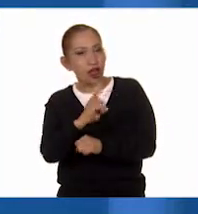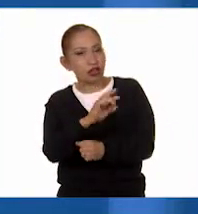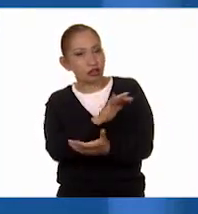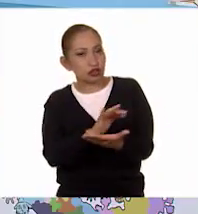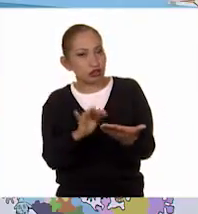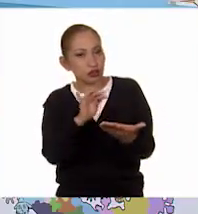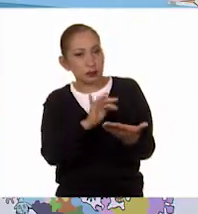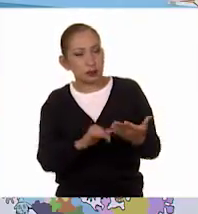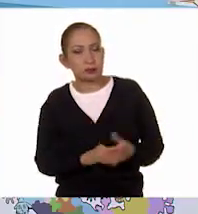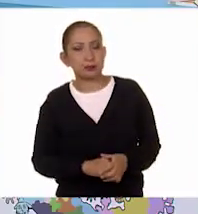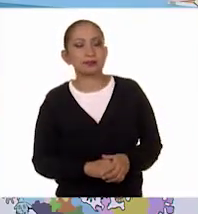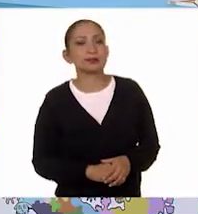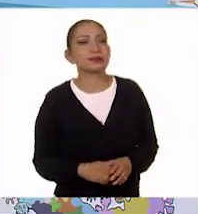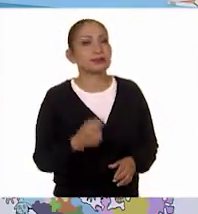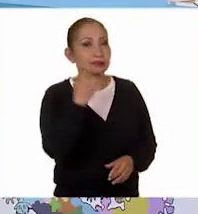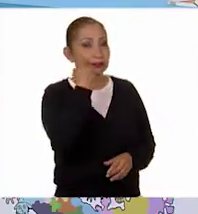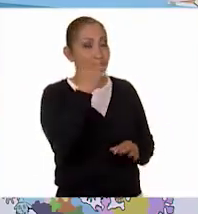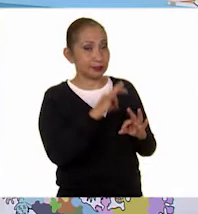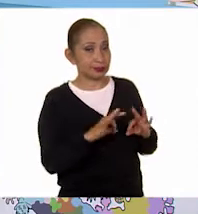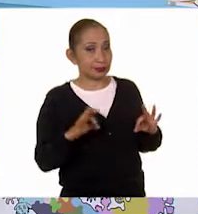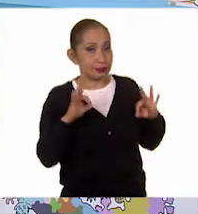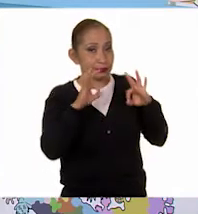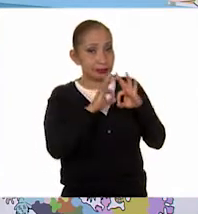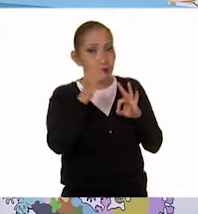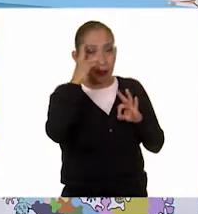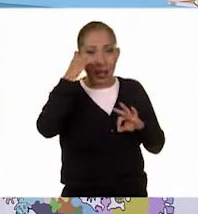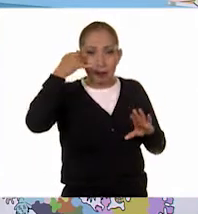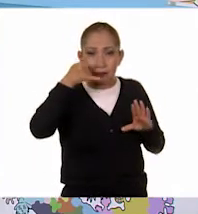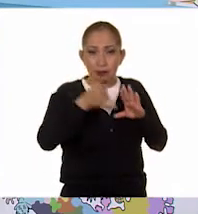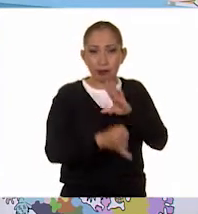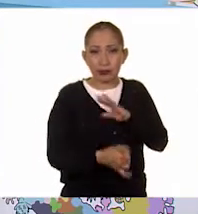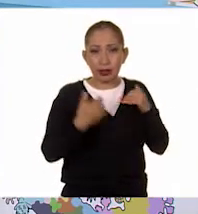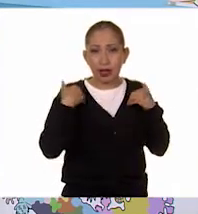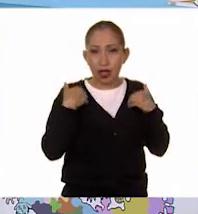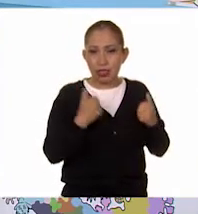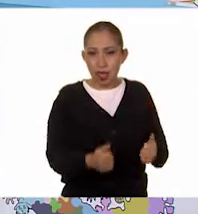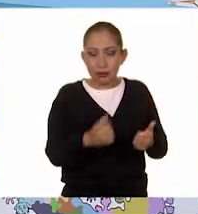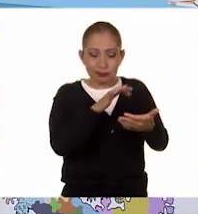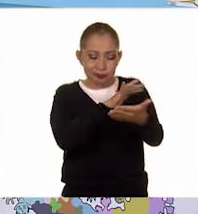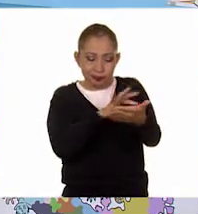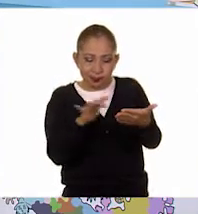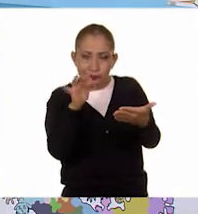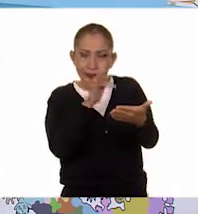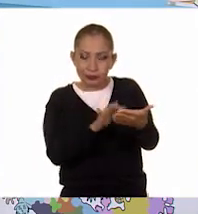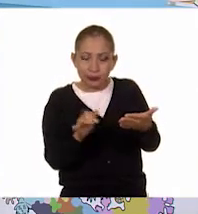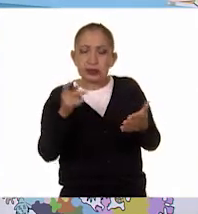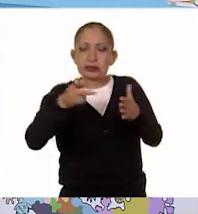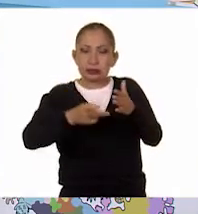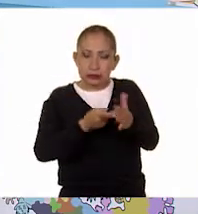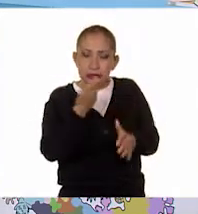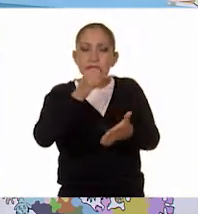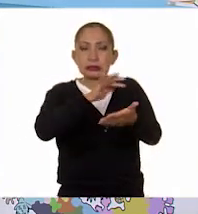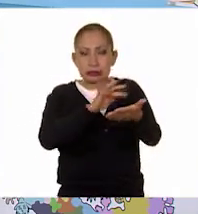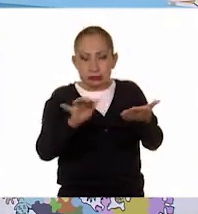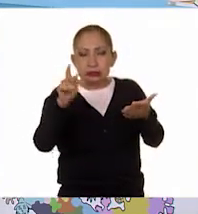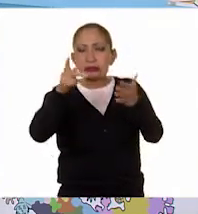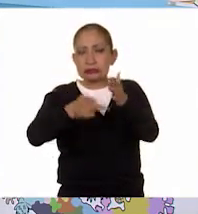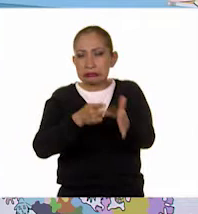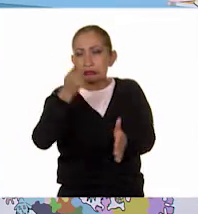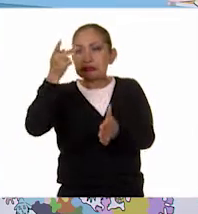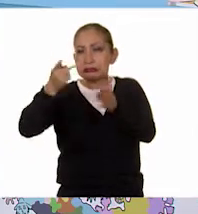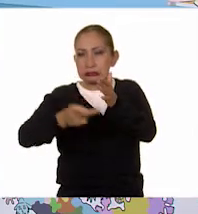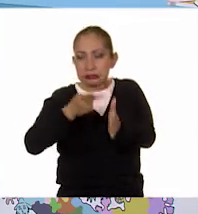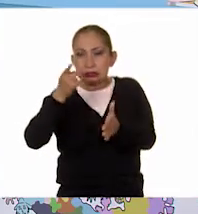Gaby? Pues mira, es importante que para profundizar en la comprensión de un texto, lo leamos y releamos varias